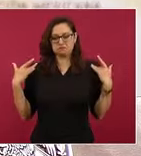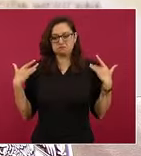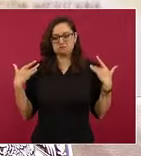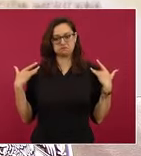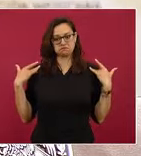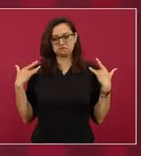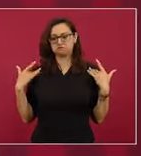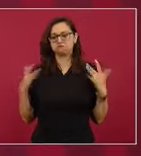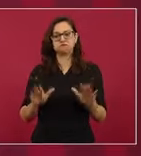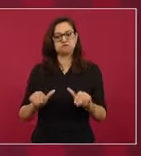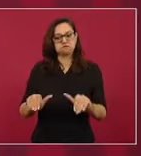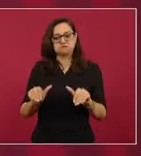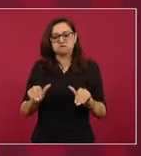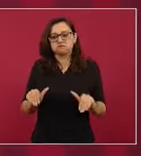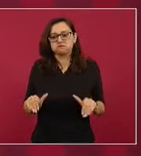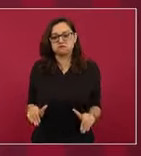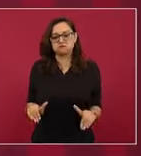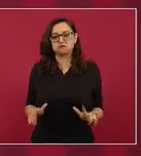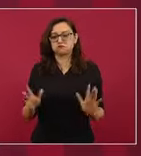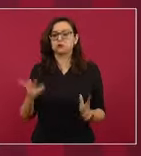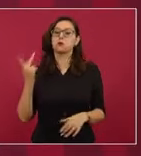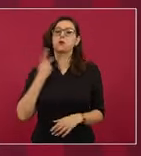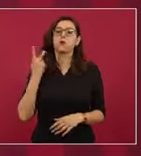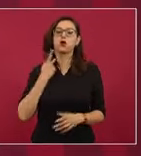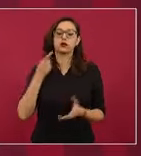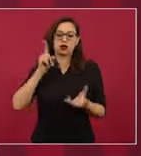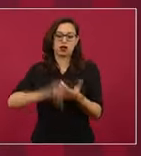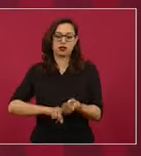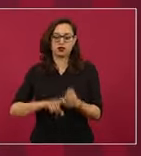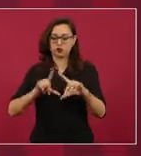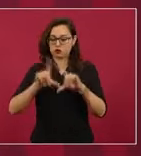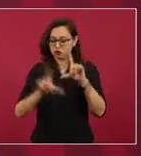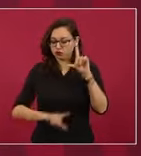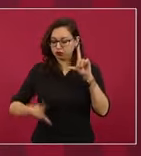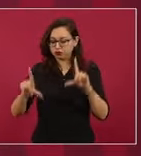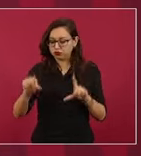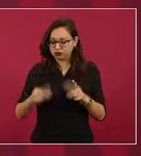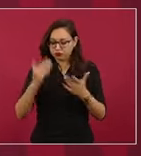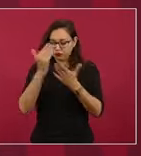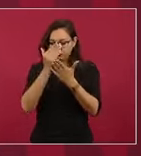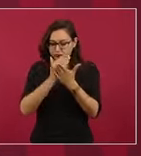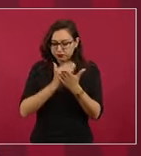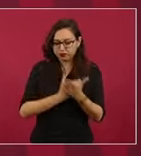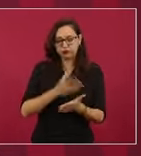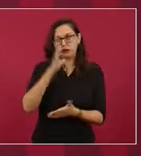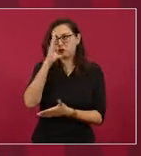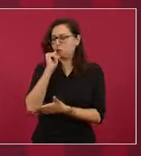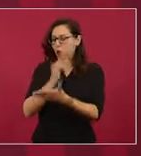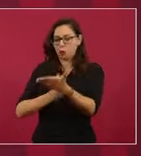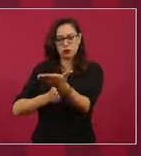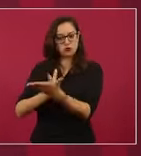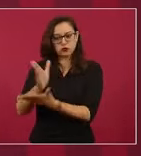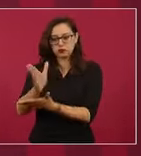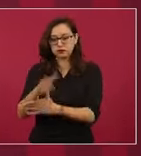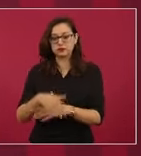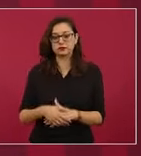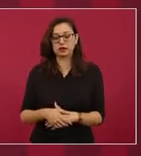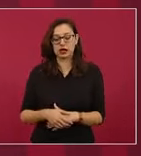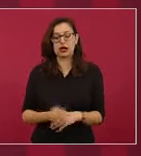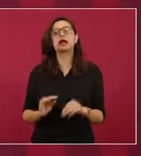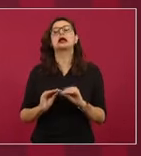nuestra, que tiene que ver con la política exterior de México. Desde luego, sí estamos a favor de la